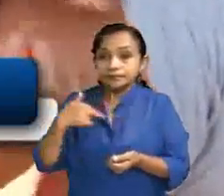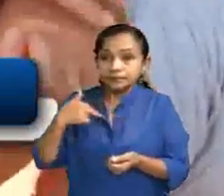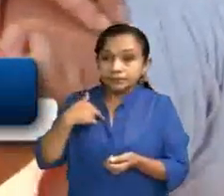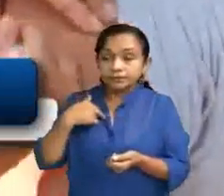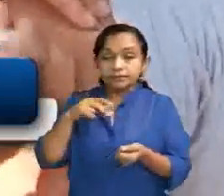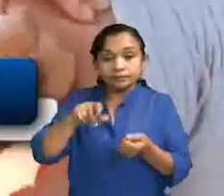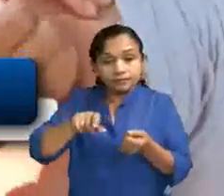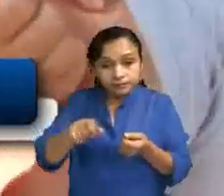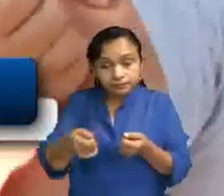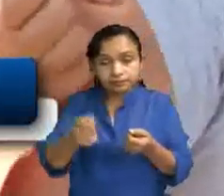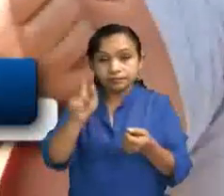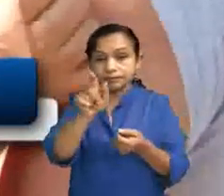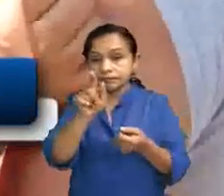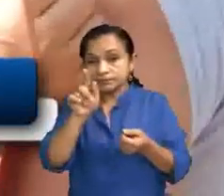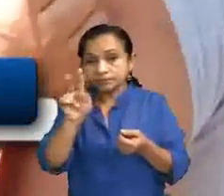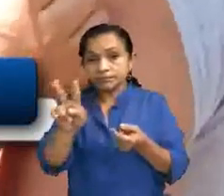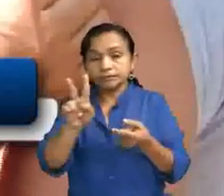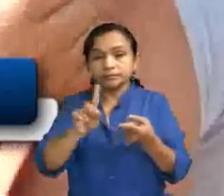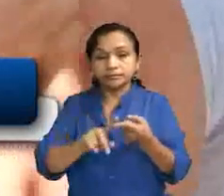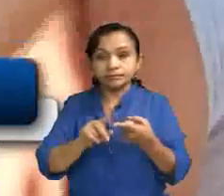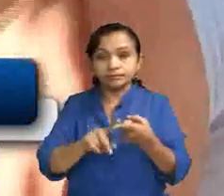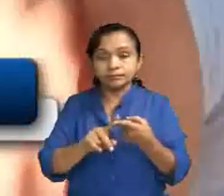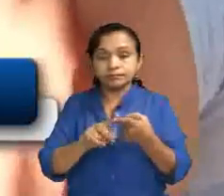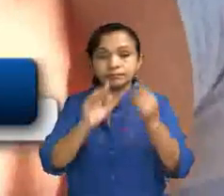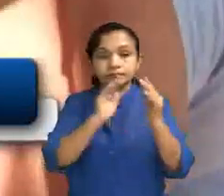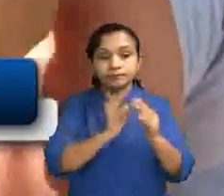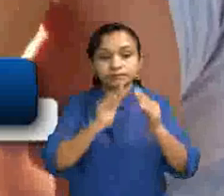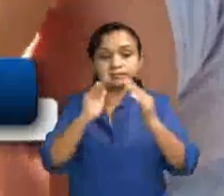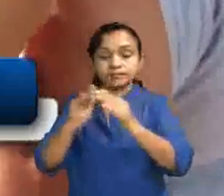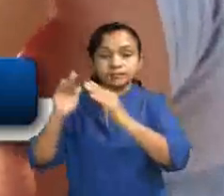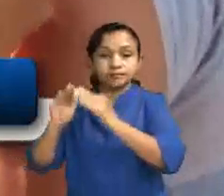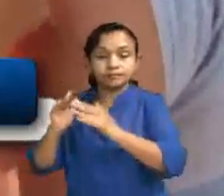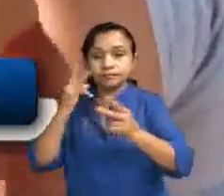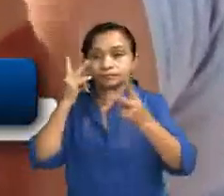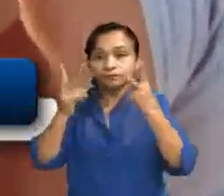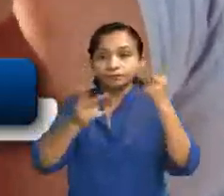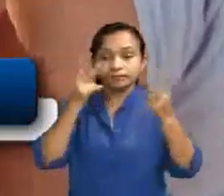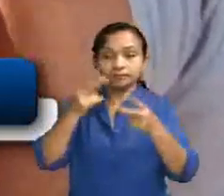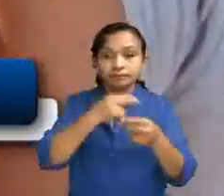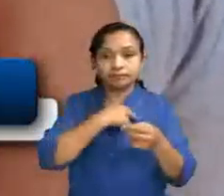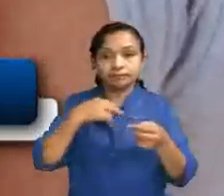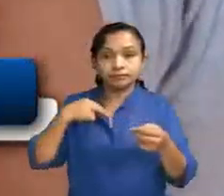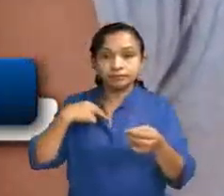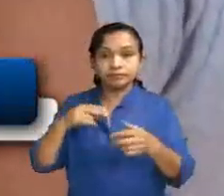la radio, la televisión, andamos casa a casa, la hacemos